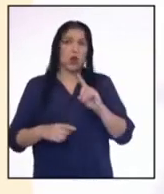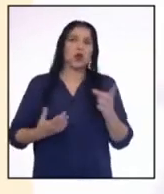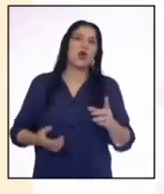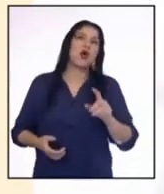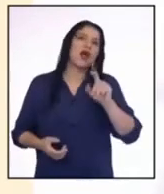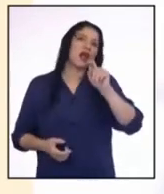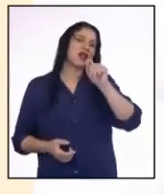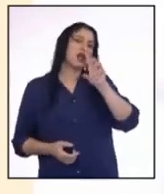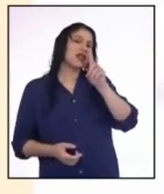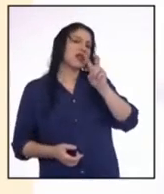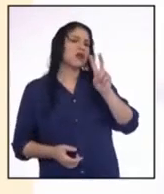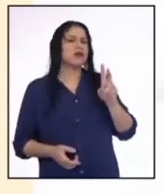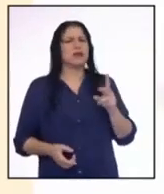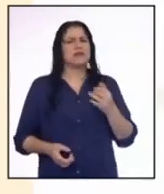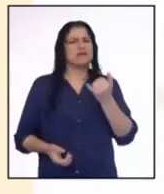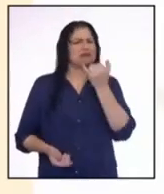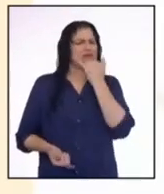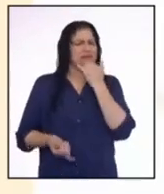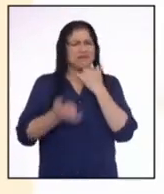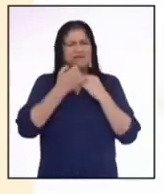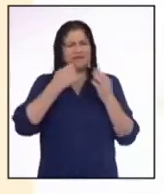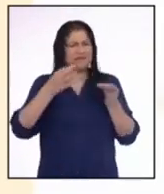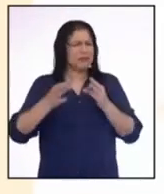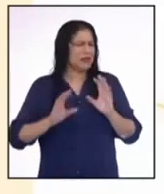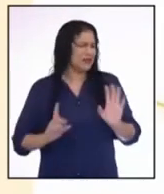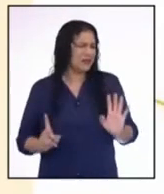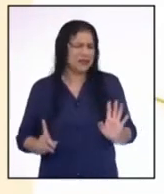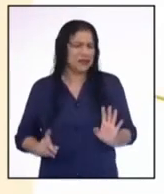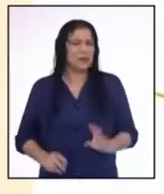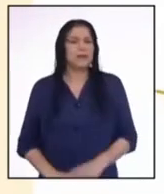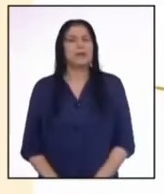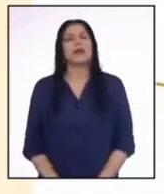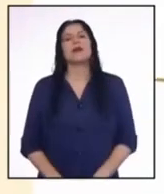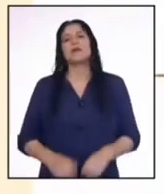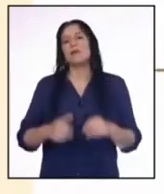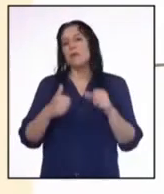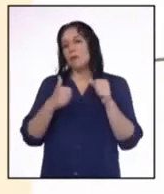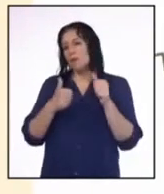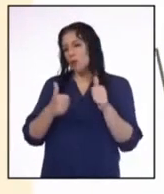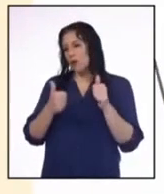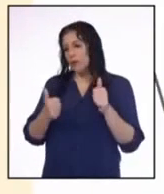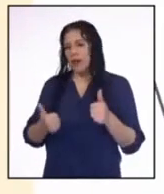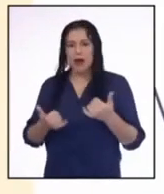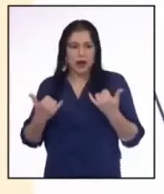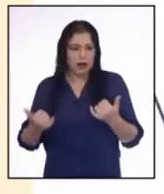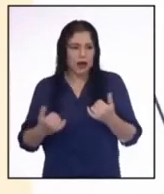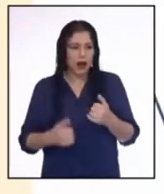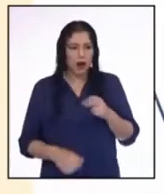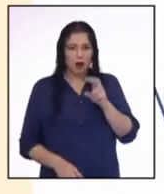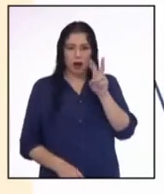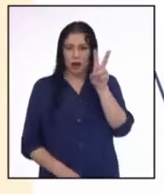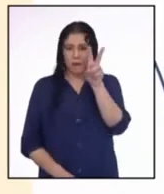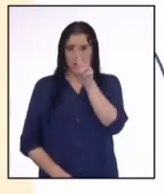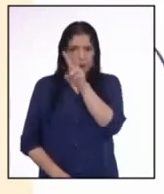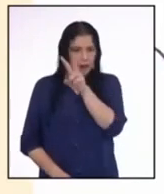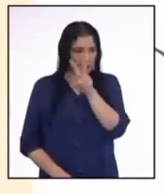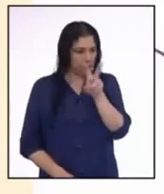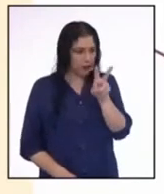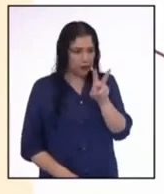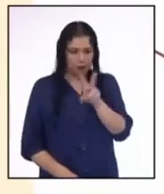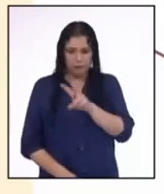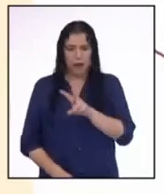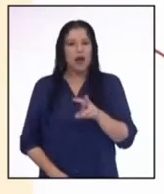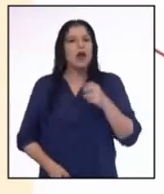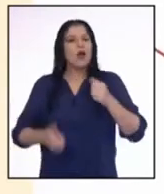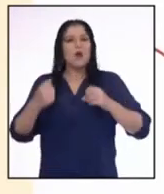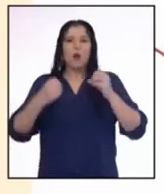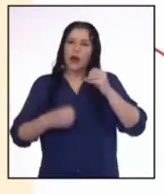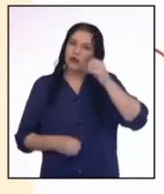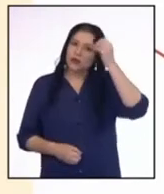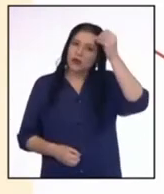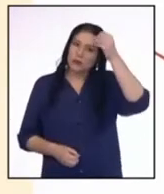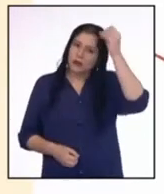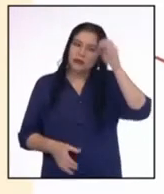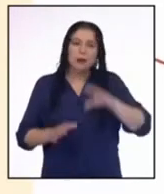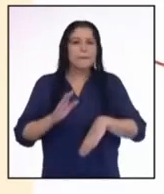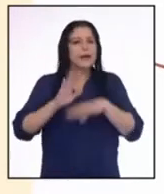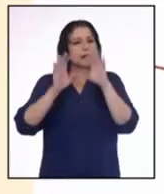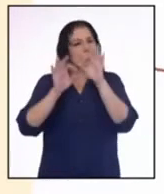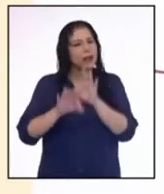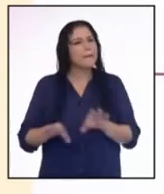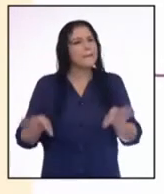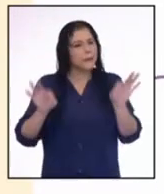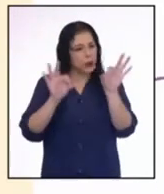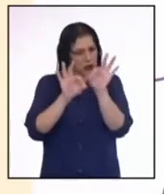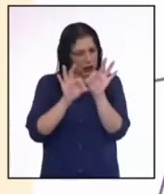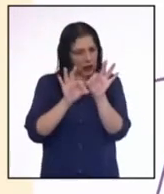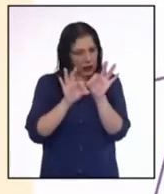tiene suposiciones erróneas. Muy bien, y ahora miremos cuáles son las opiniones más